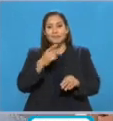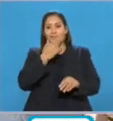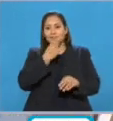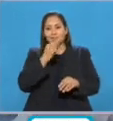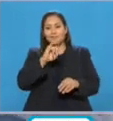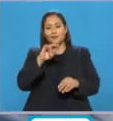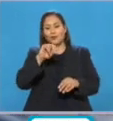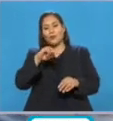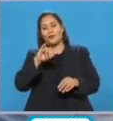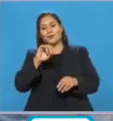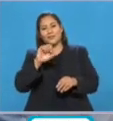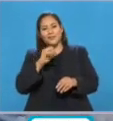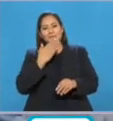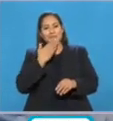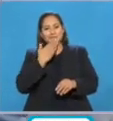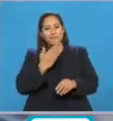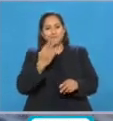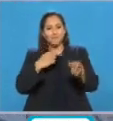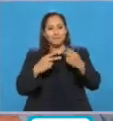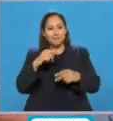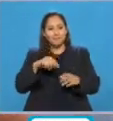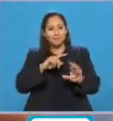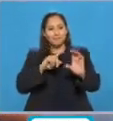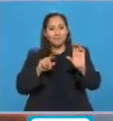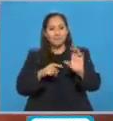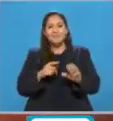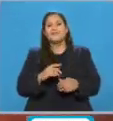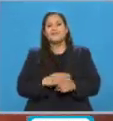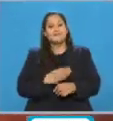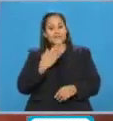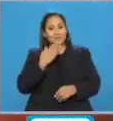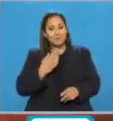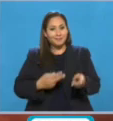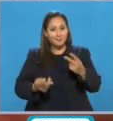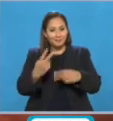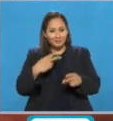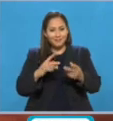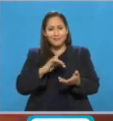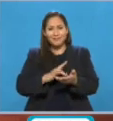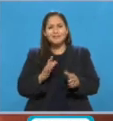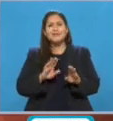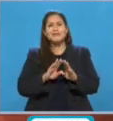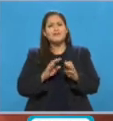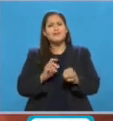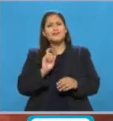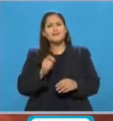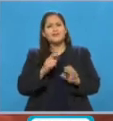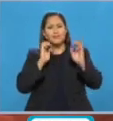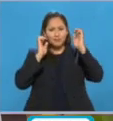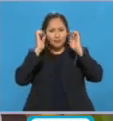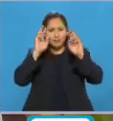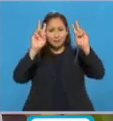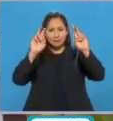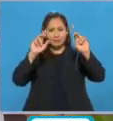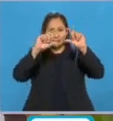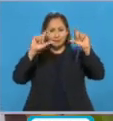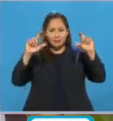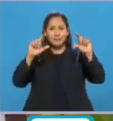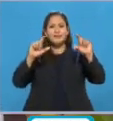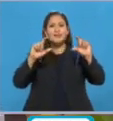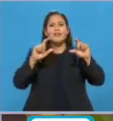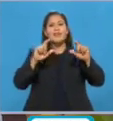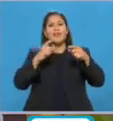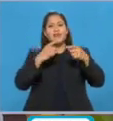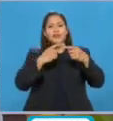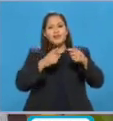gracias, Juan José. Bienvenido a tus ciudades. Bienvenido, Juan José. Gracias por Con recibirme. esta exposición titulada